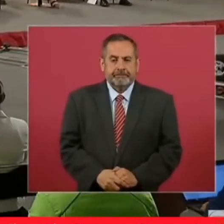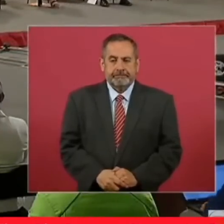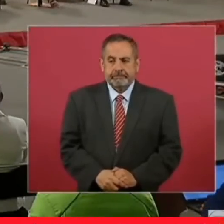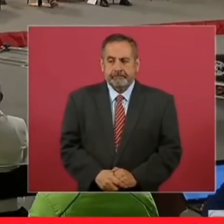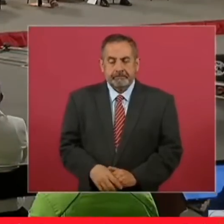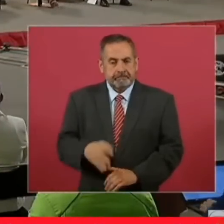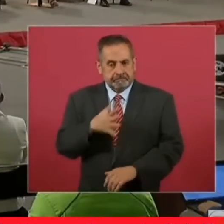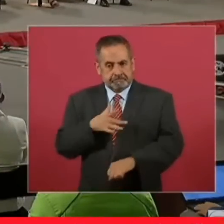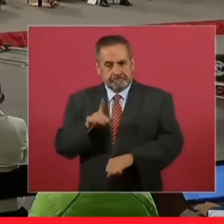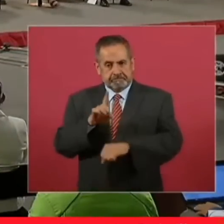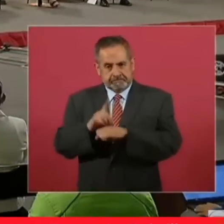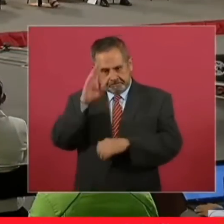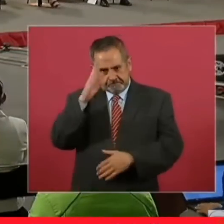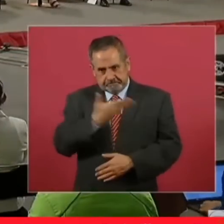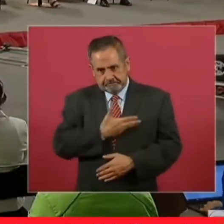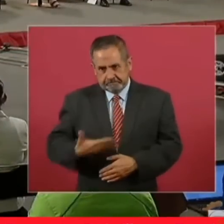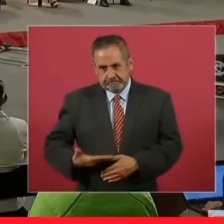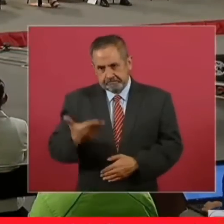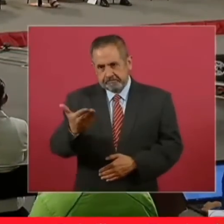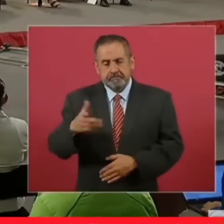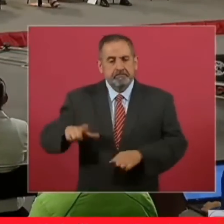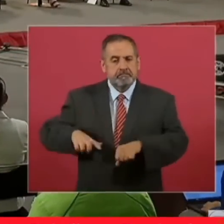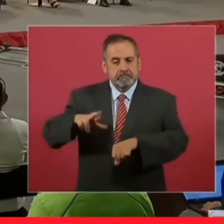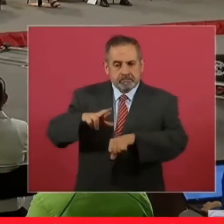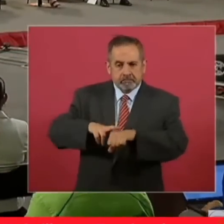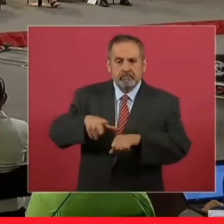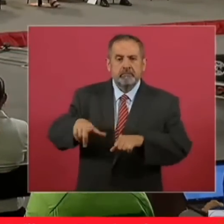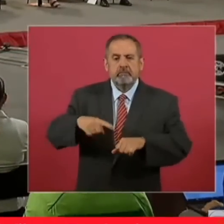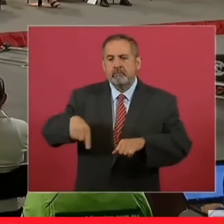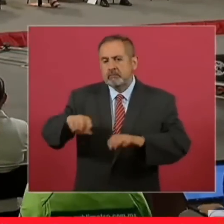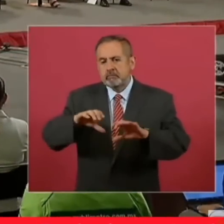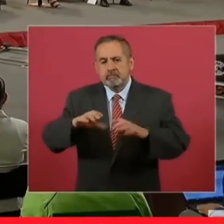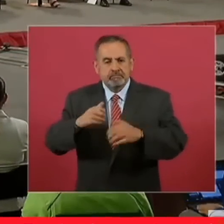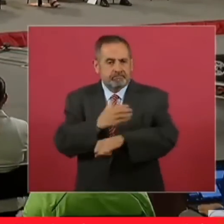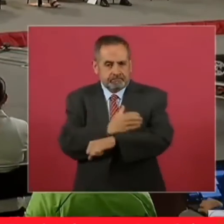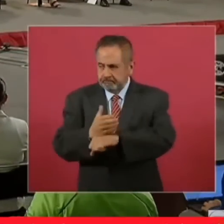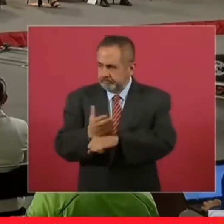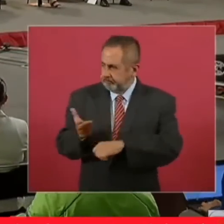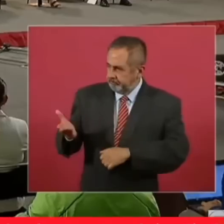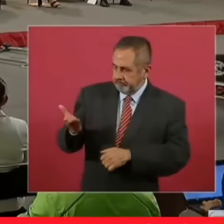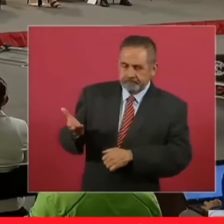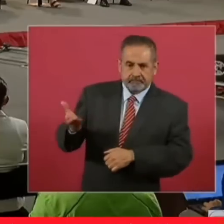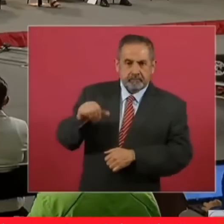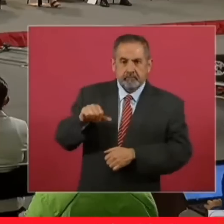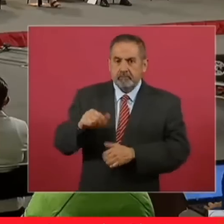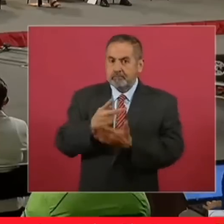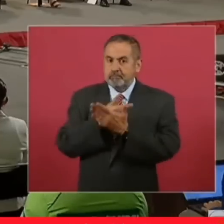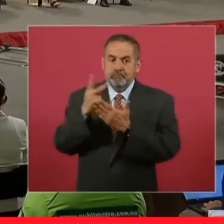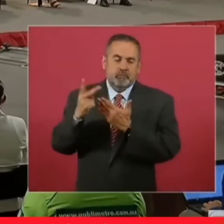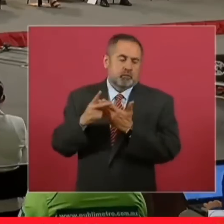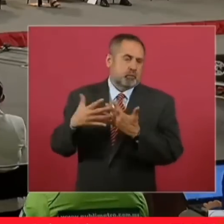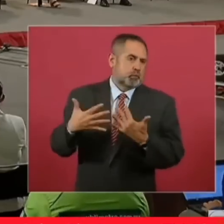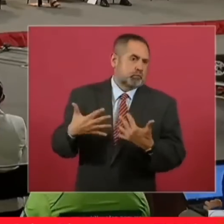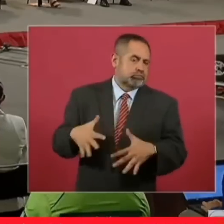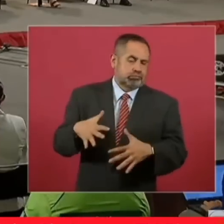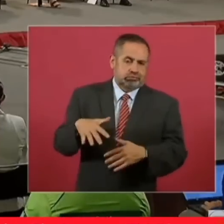Muy buenos días, señor presidente, gobernadora, compañeras y compañeros de este gran proyecto.